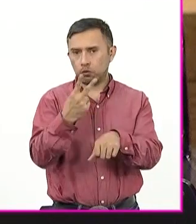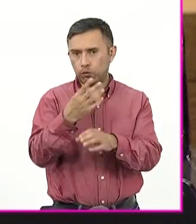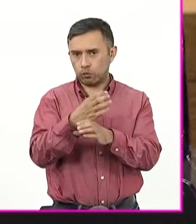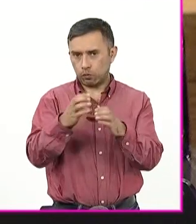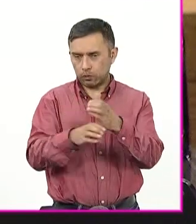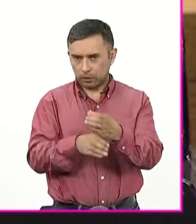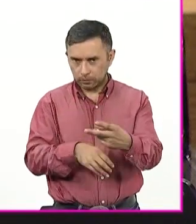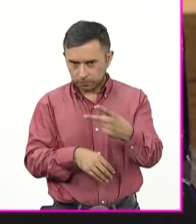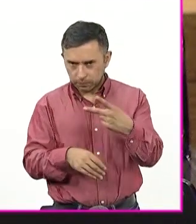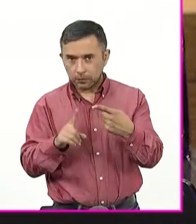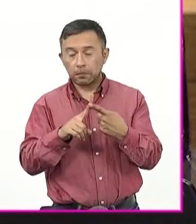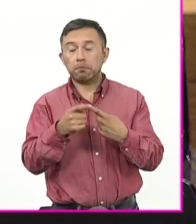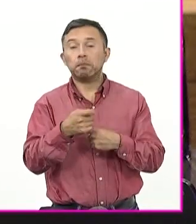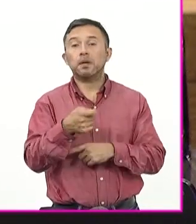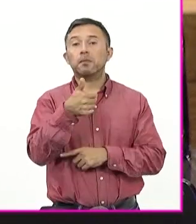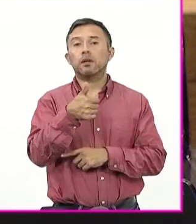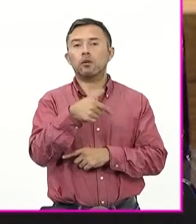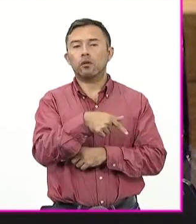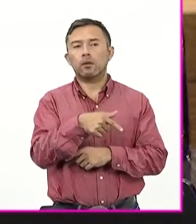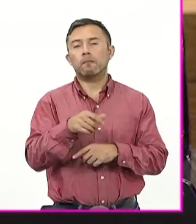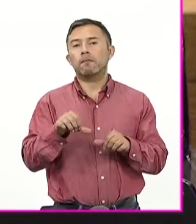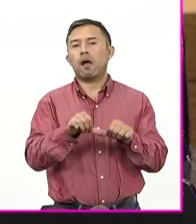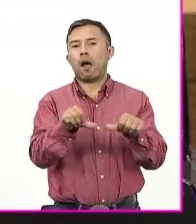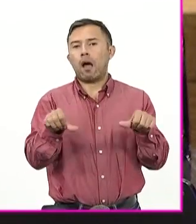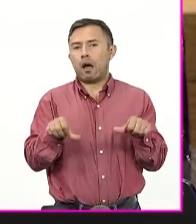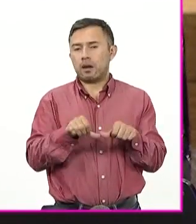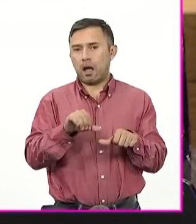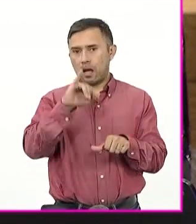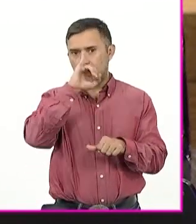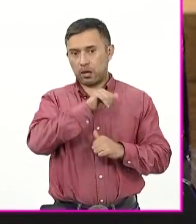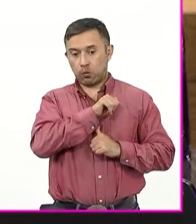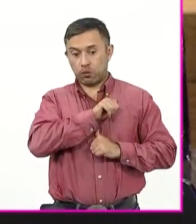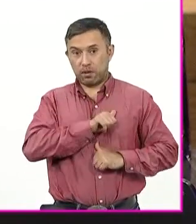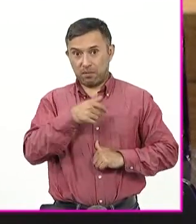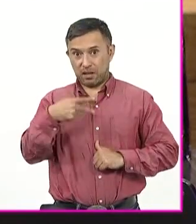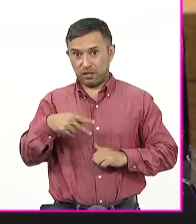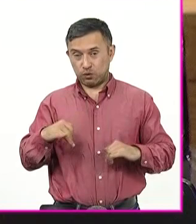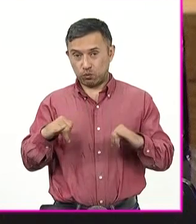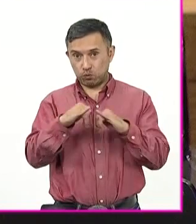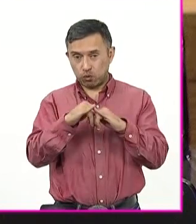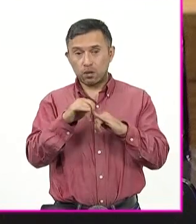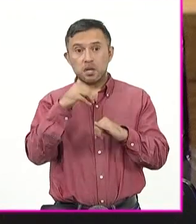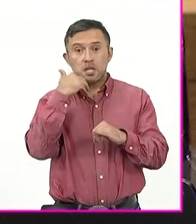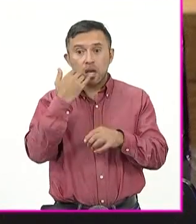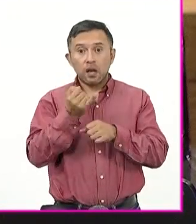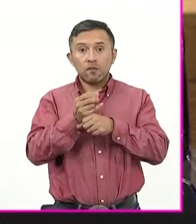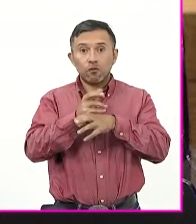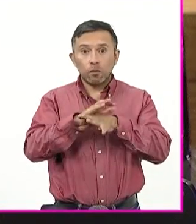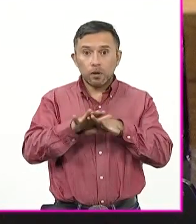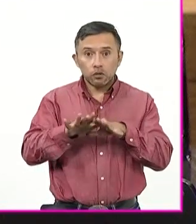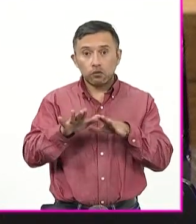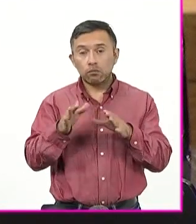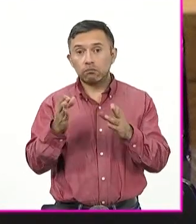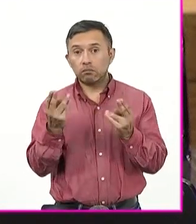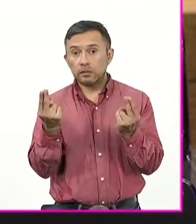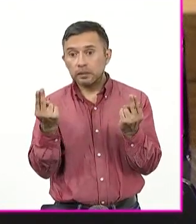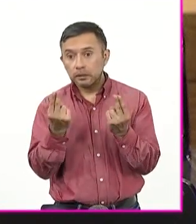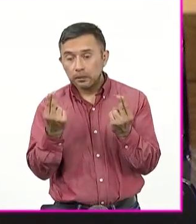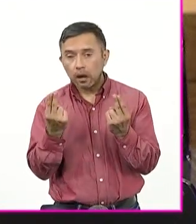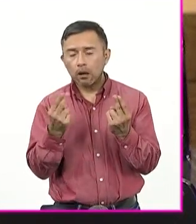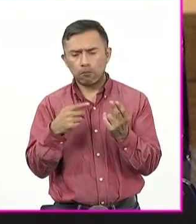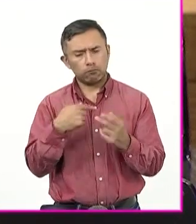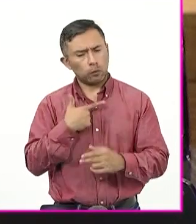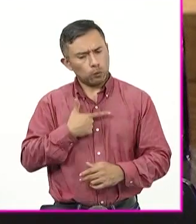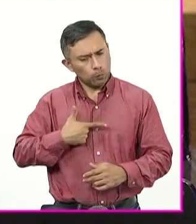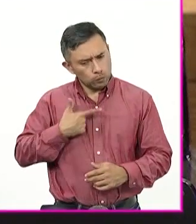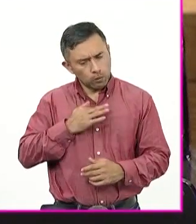toda la disposición desde las áreas ejecutivas de la institución de proporcionar toda aquella información que se requiera para atender